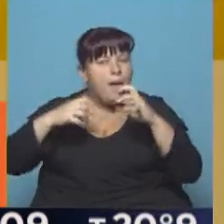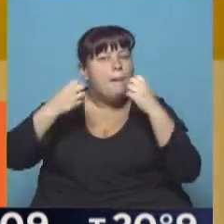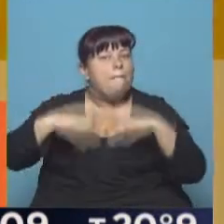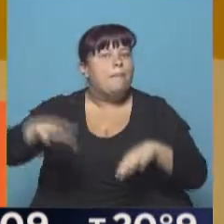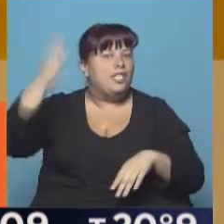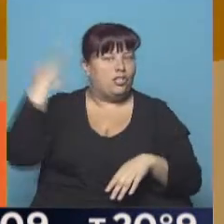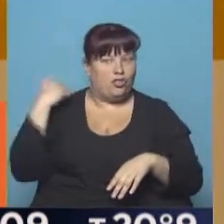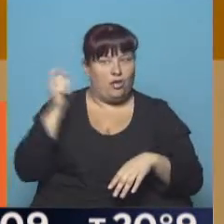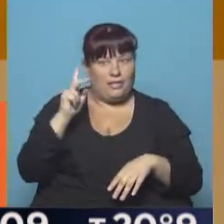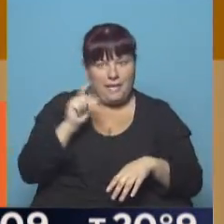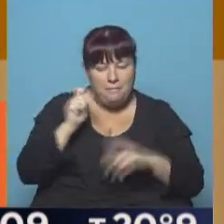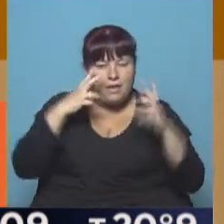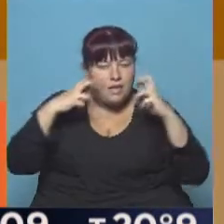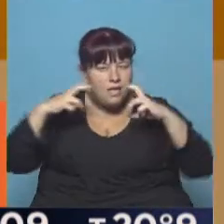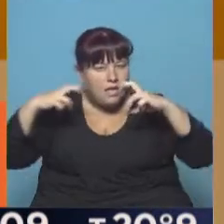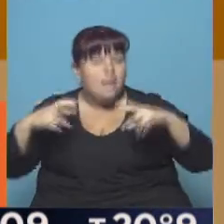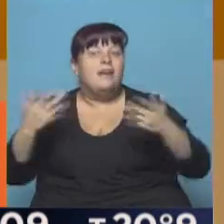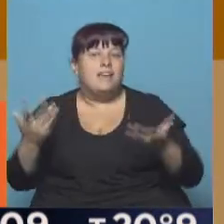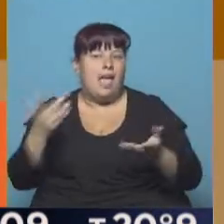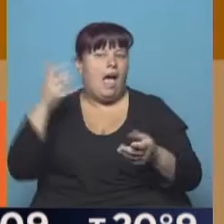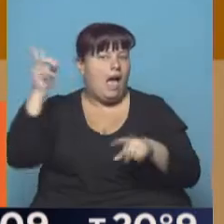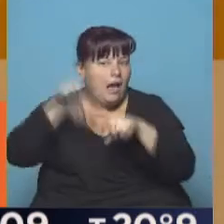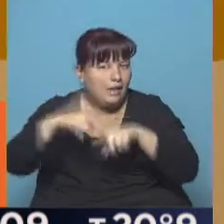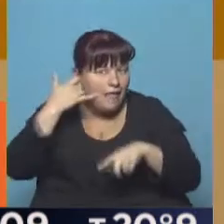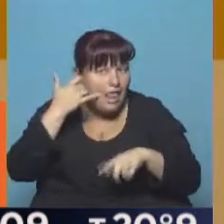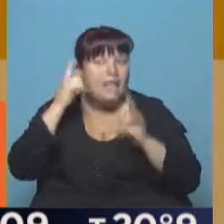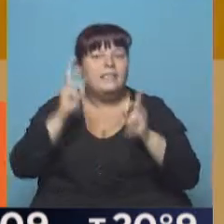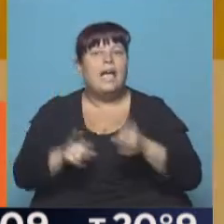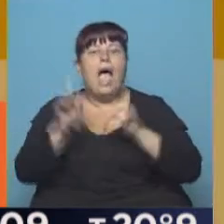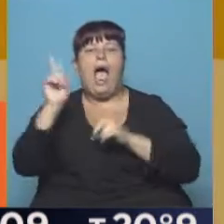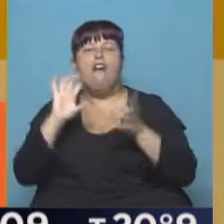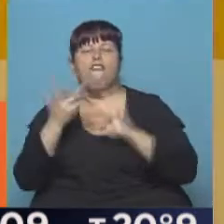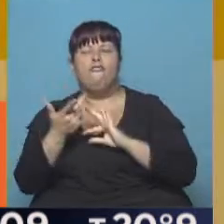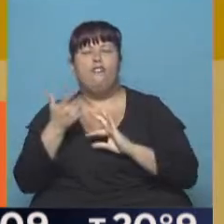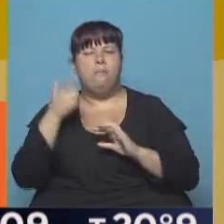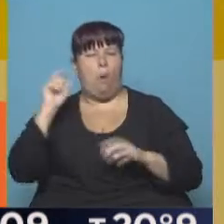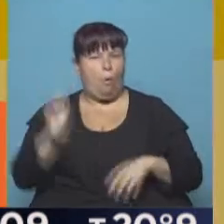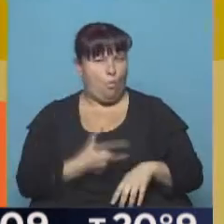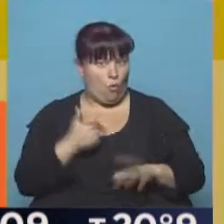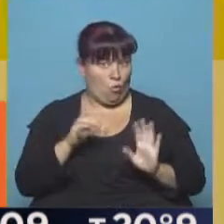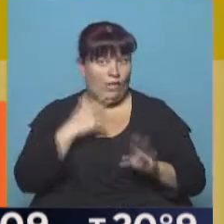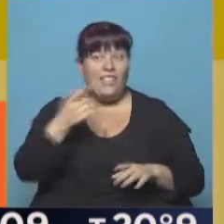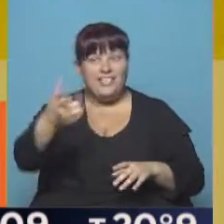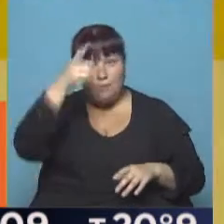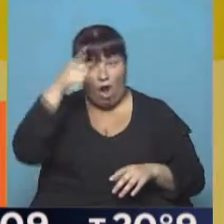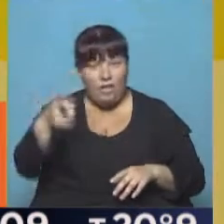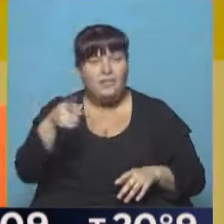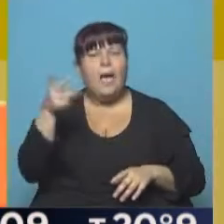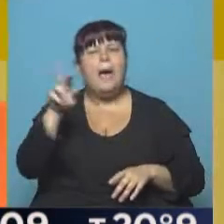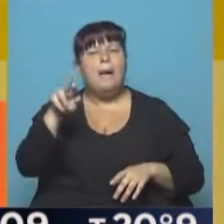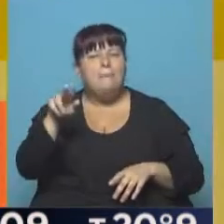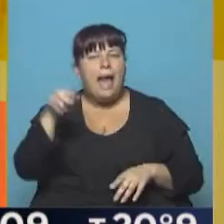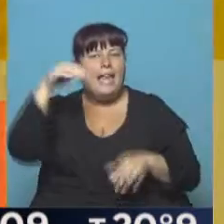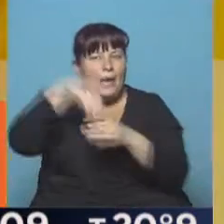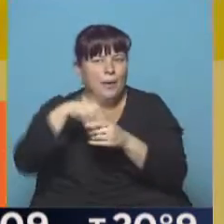durante estos últimos tres meses con por supuesto escuchas y también con algunas actitudes torpes como decía la policía de esta pareja que